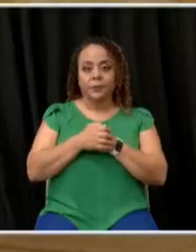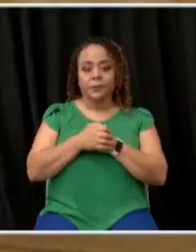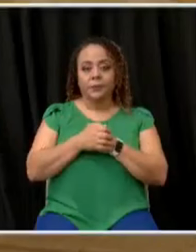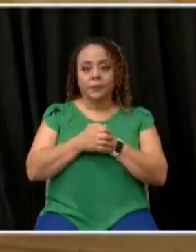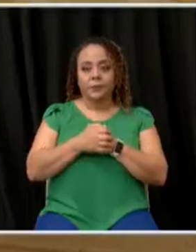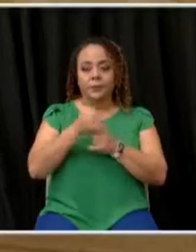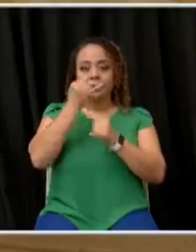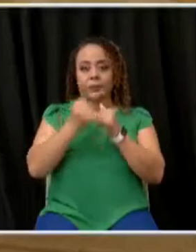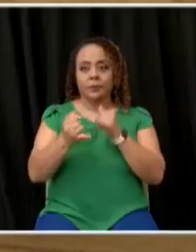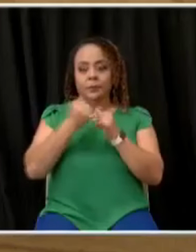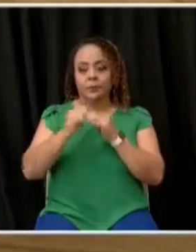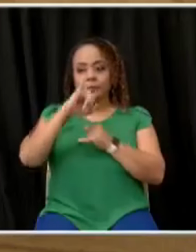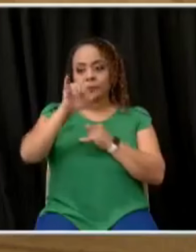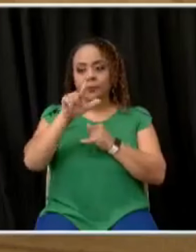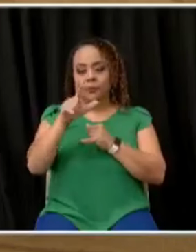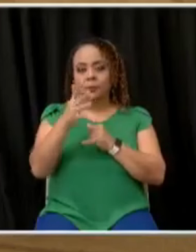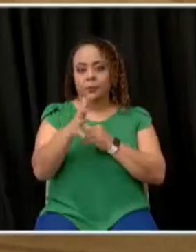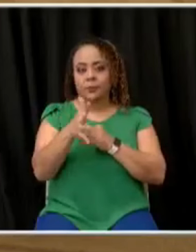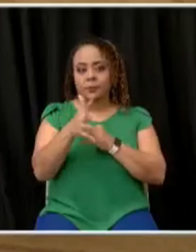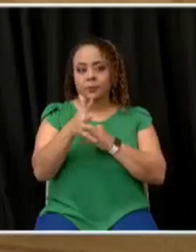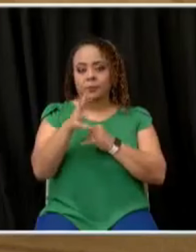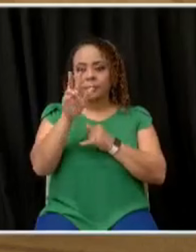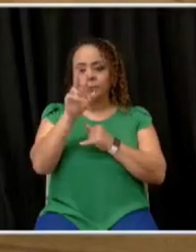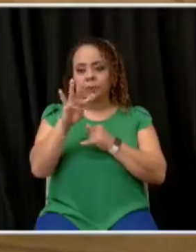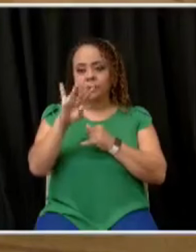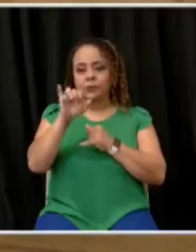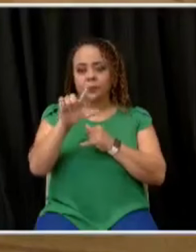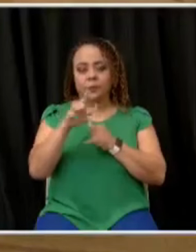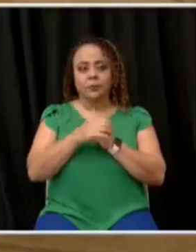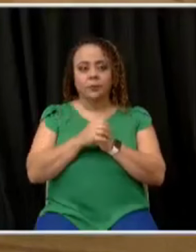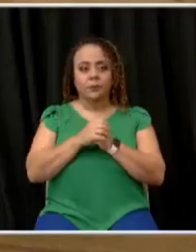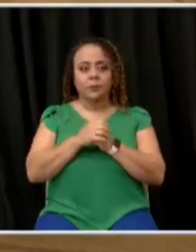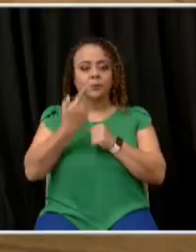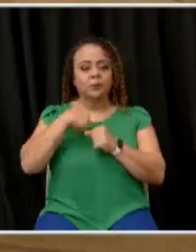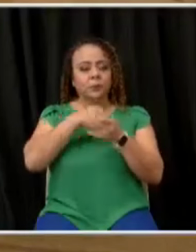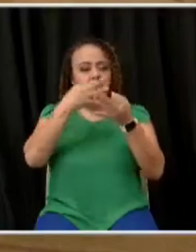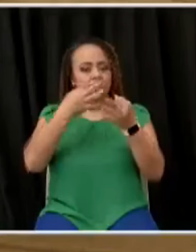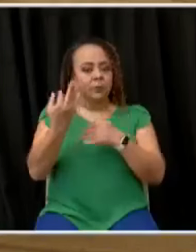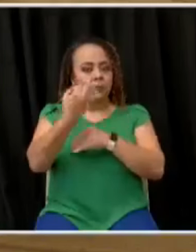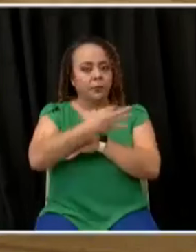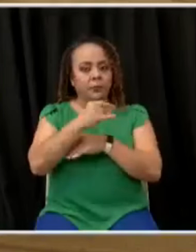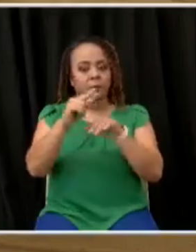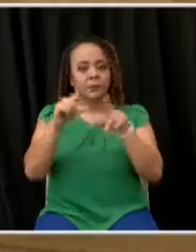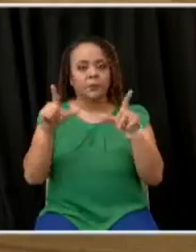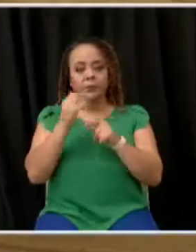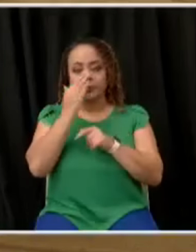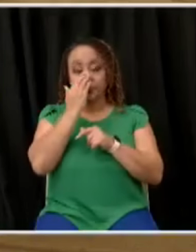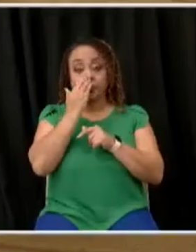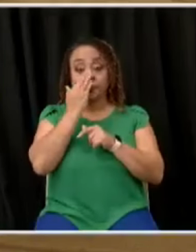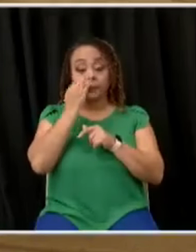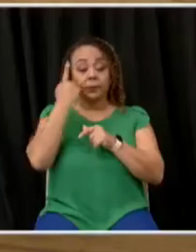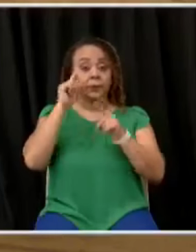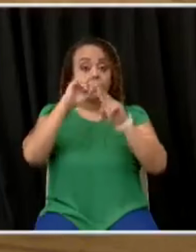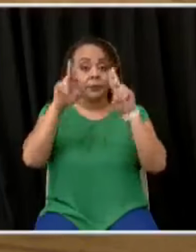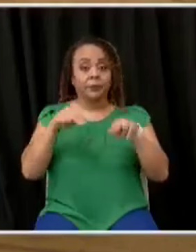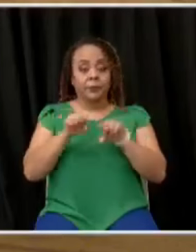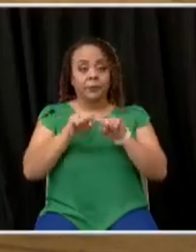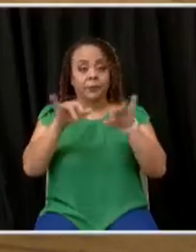a finales del mes de julio, aproximadamente el 24 de julio. Les estaremos confirmando fecha y lugar a través de nuestras redes